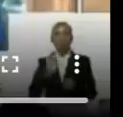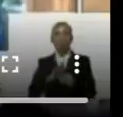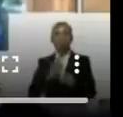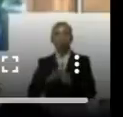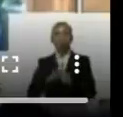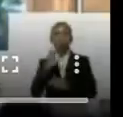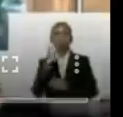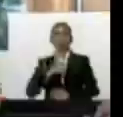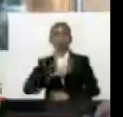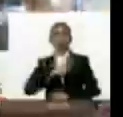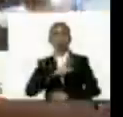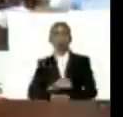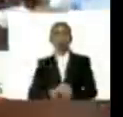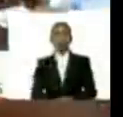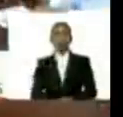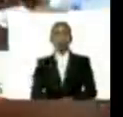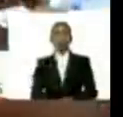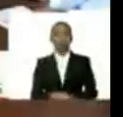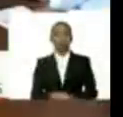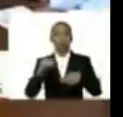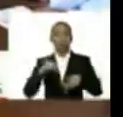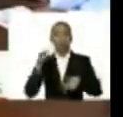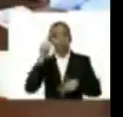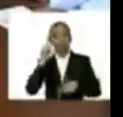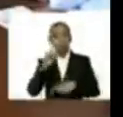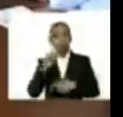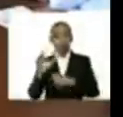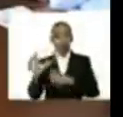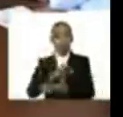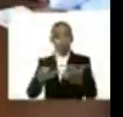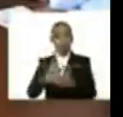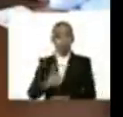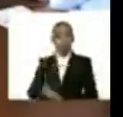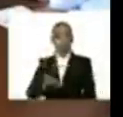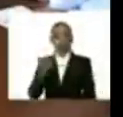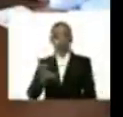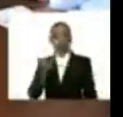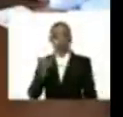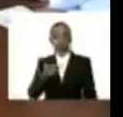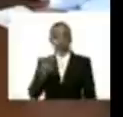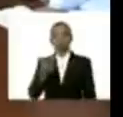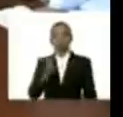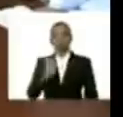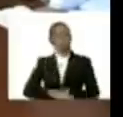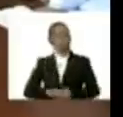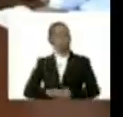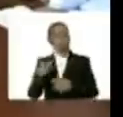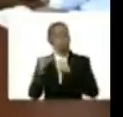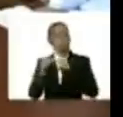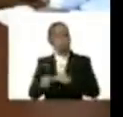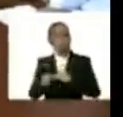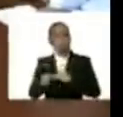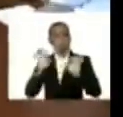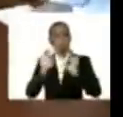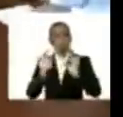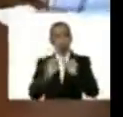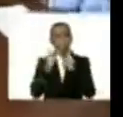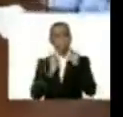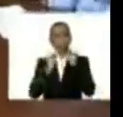escucharlo. Yo tuve en estos días una crisis muy importante porque se quedó sin máquinas.